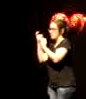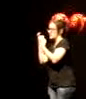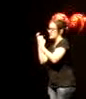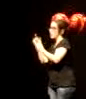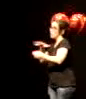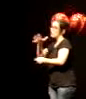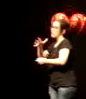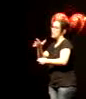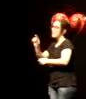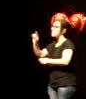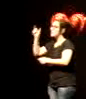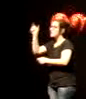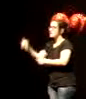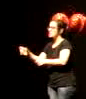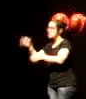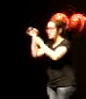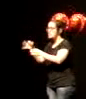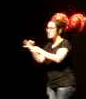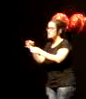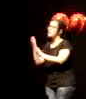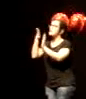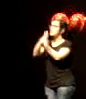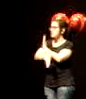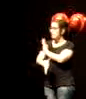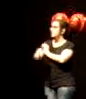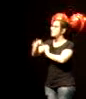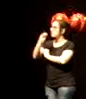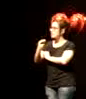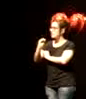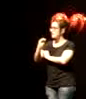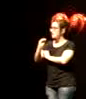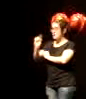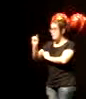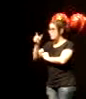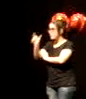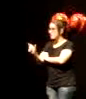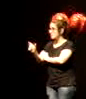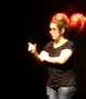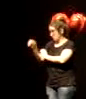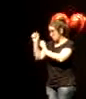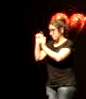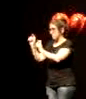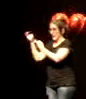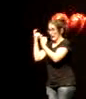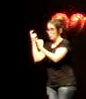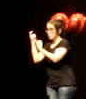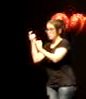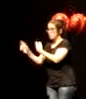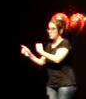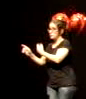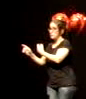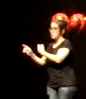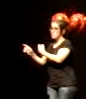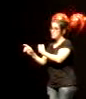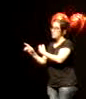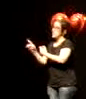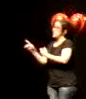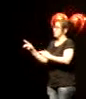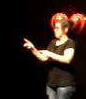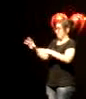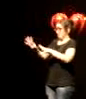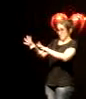encontrar sentido en el trabajo, que tiene que buscar cuál es su forma de estructurar las cosas, es él. Y que eso no se